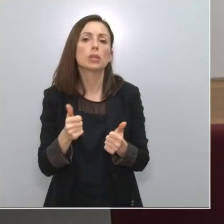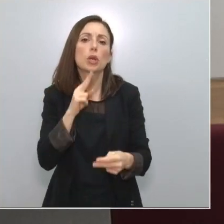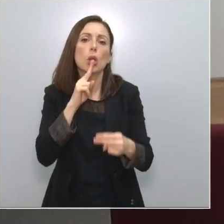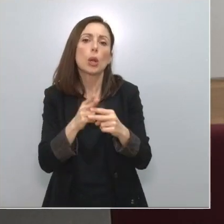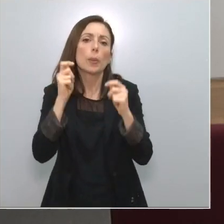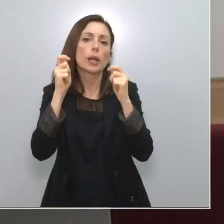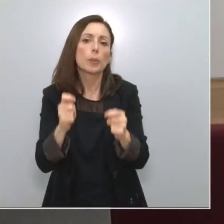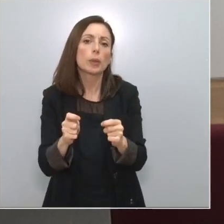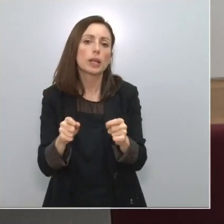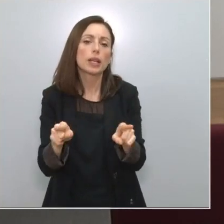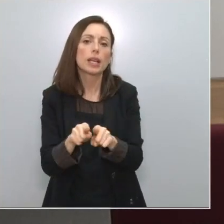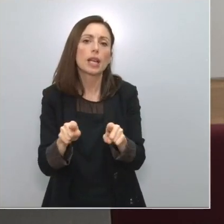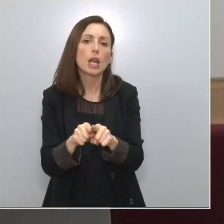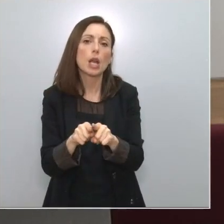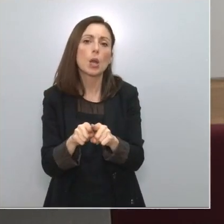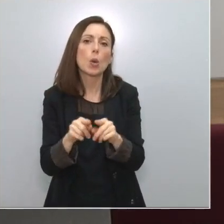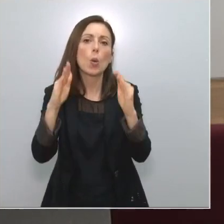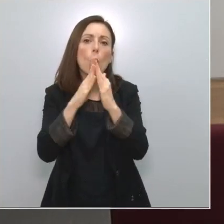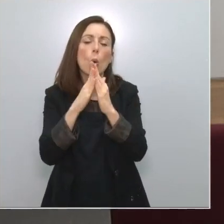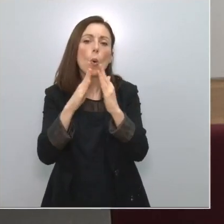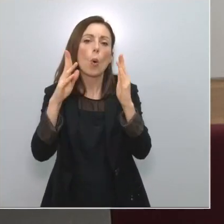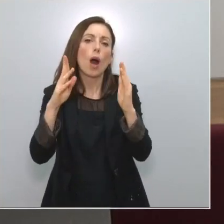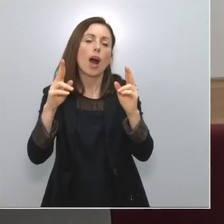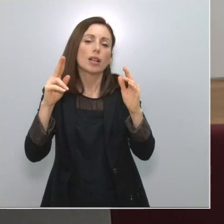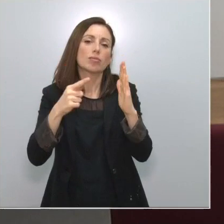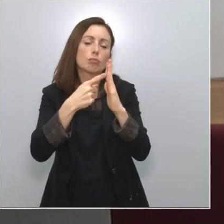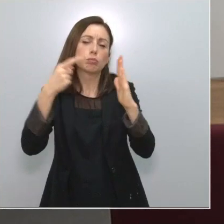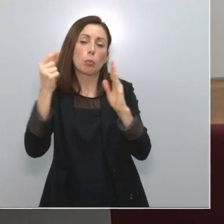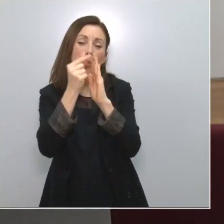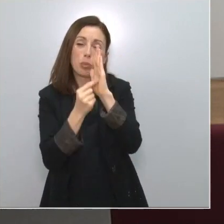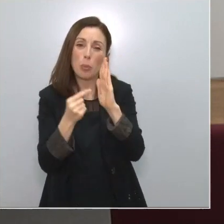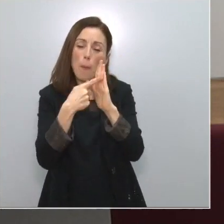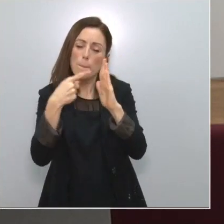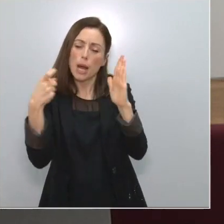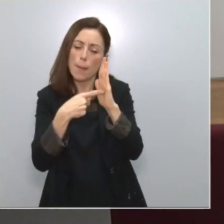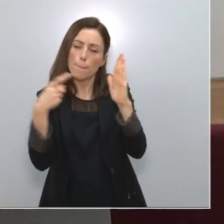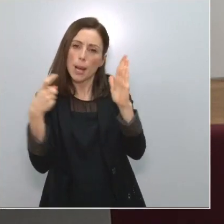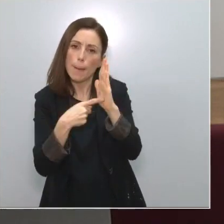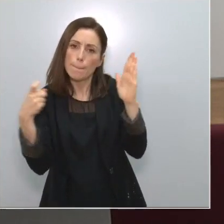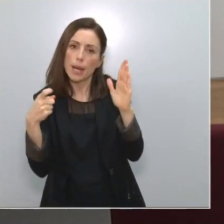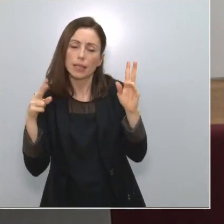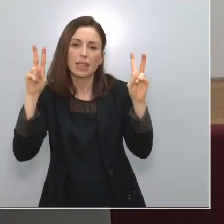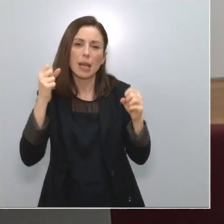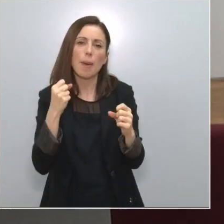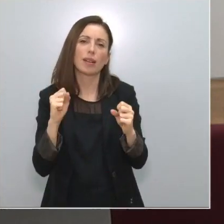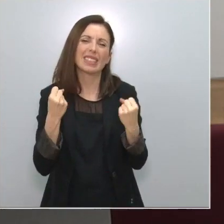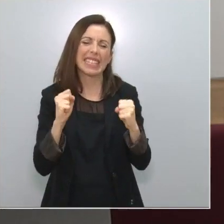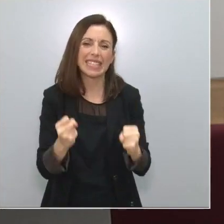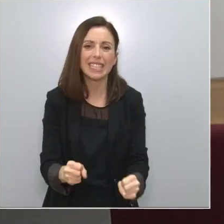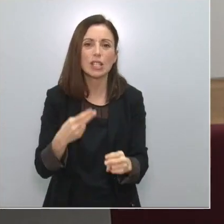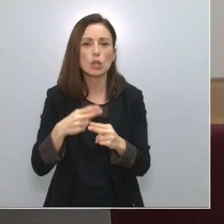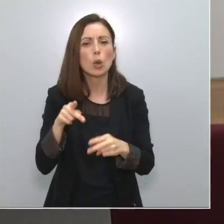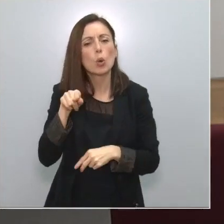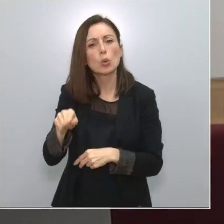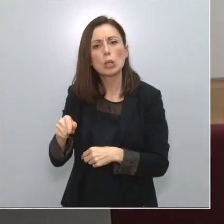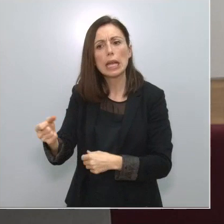como una desescalada de la tensión política. ¿Comparte usted esa necesidad y, en su caso, cómo piensa usted